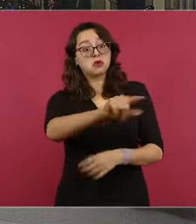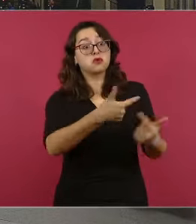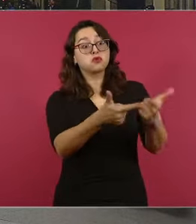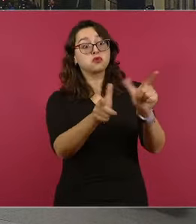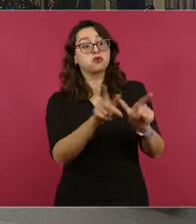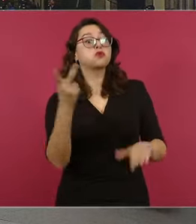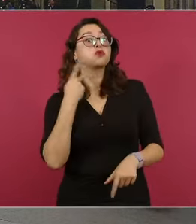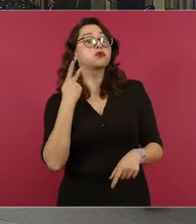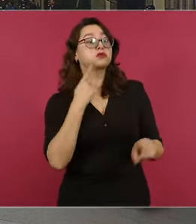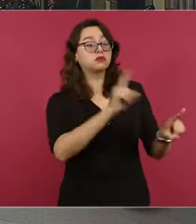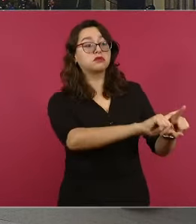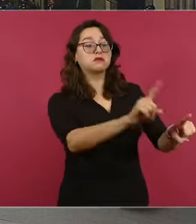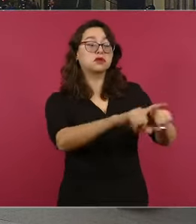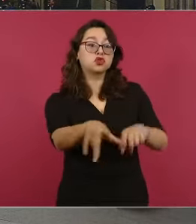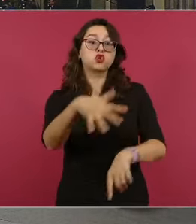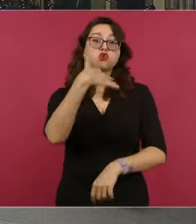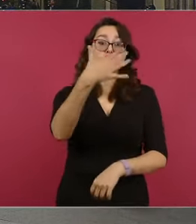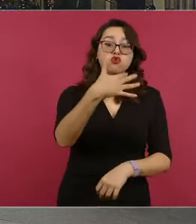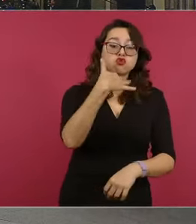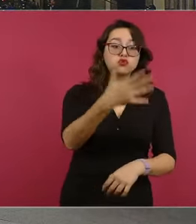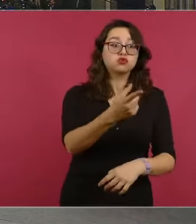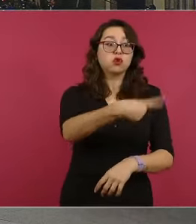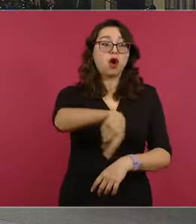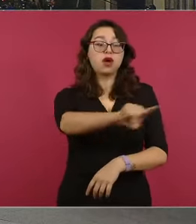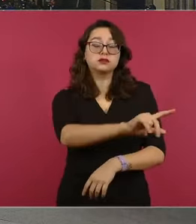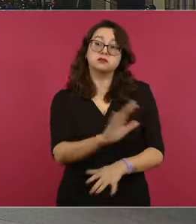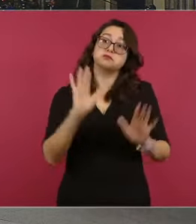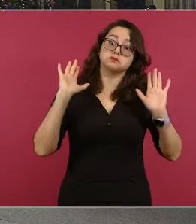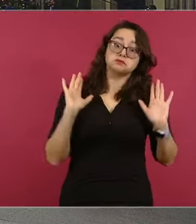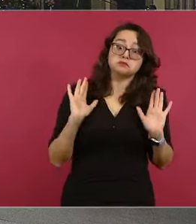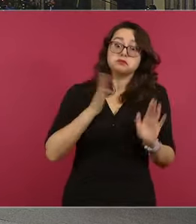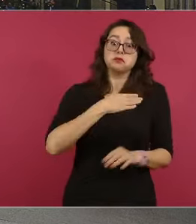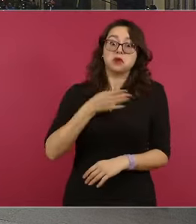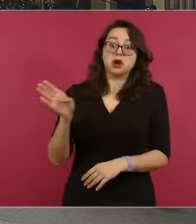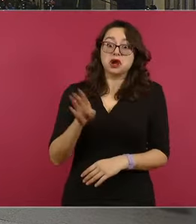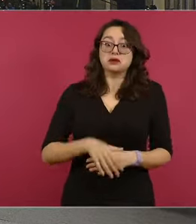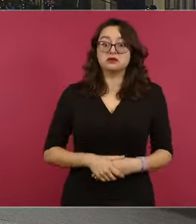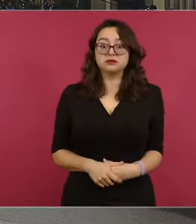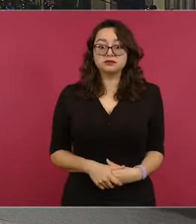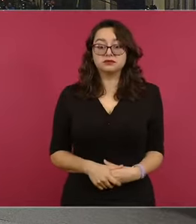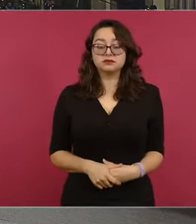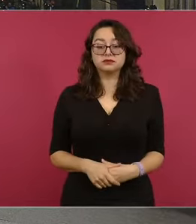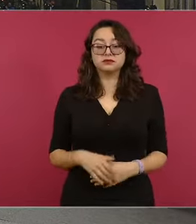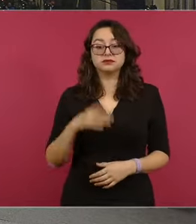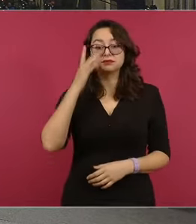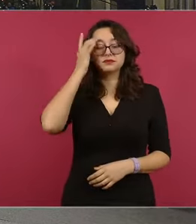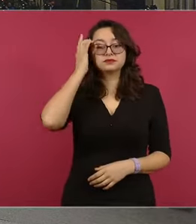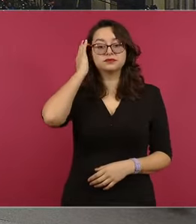¿Mande? ¿Pusieron el saco? ¿Se pusieron el saco? Sí.